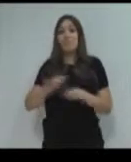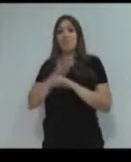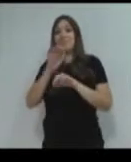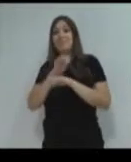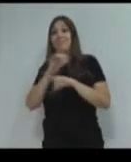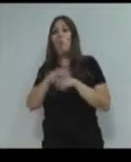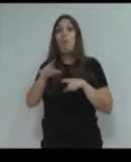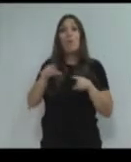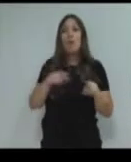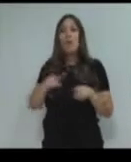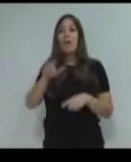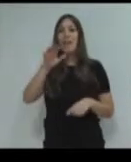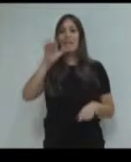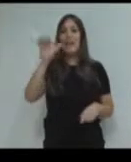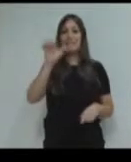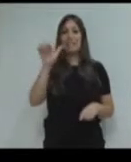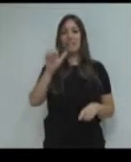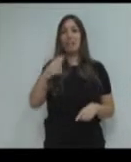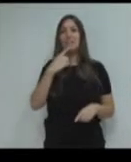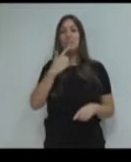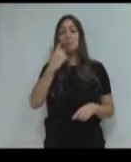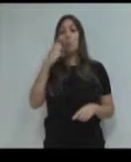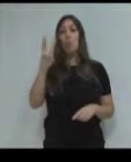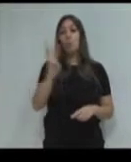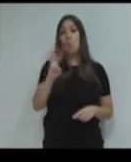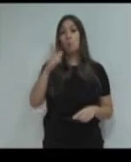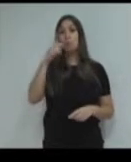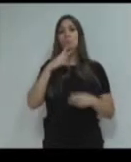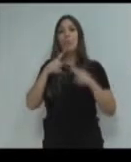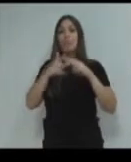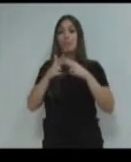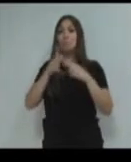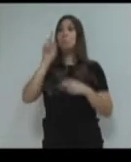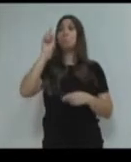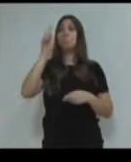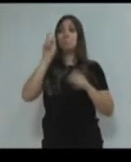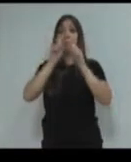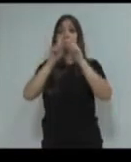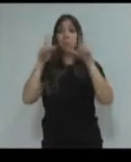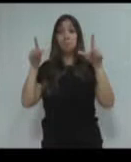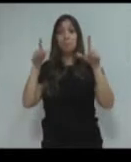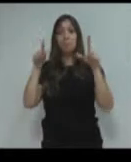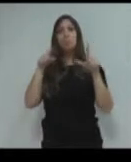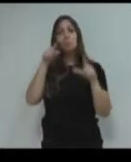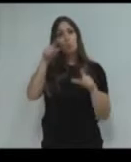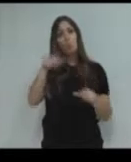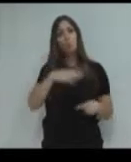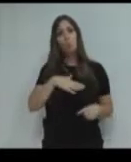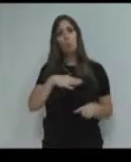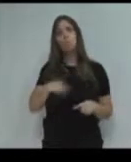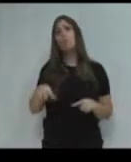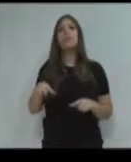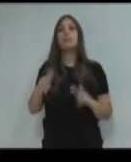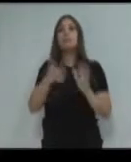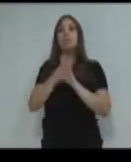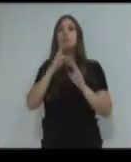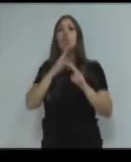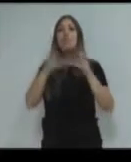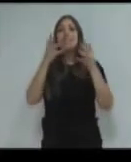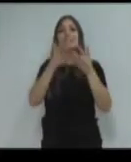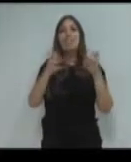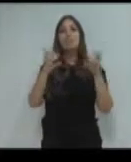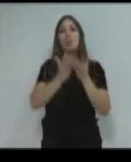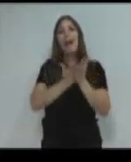Como quieras. Hay una herramienta en Word en la que tú le puedes poner el texto alternativo a esa